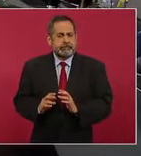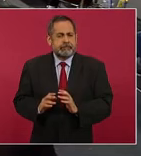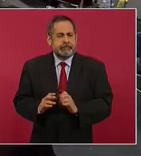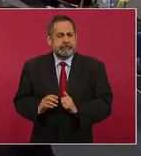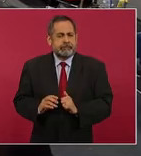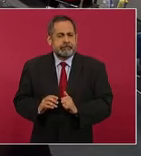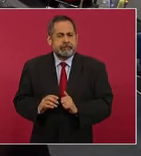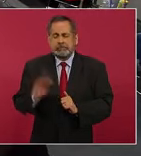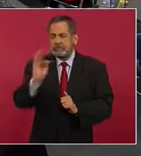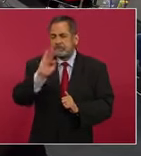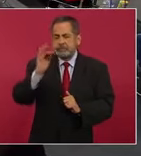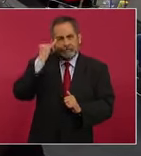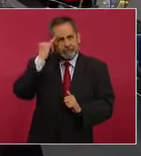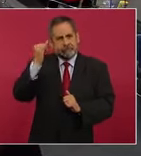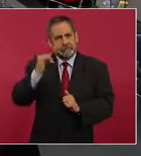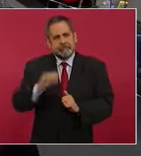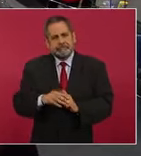a lo mejor